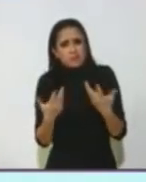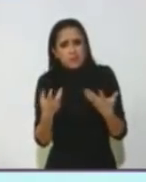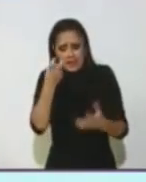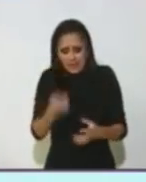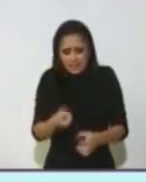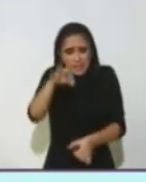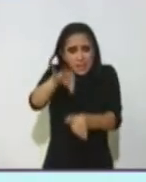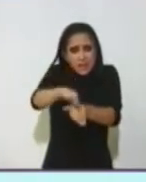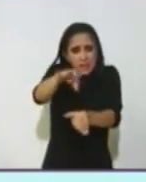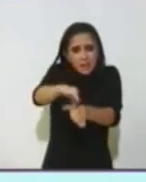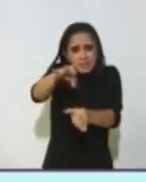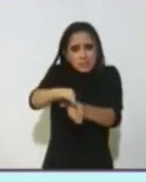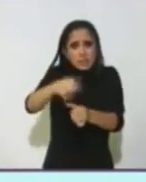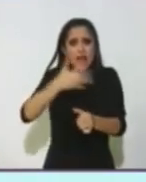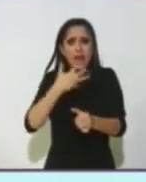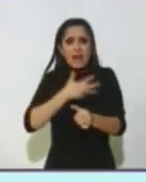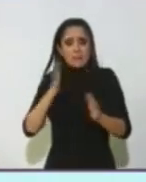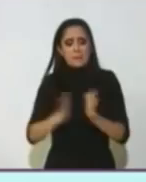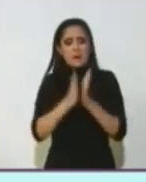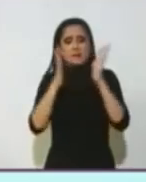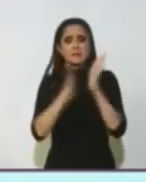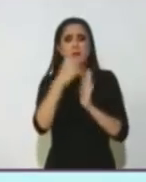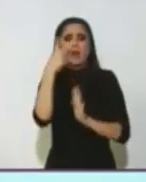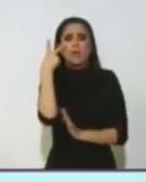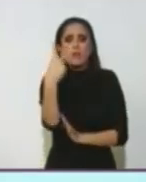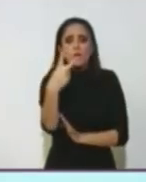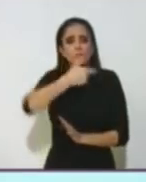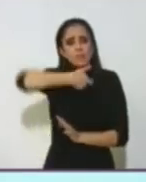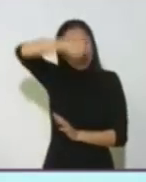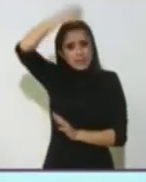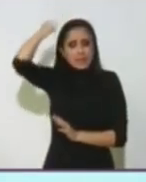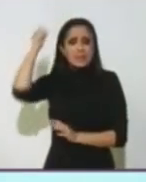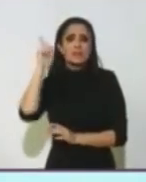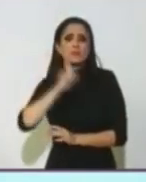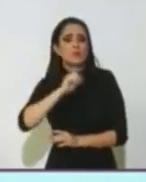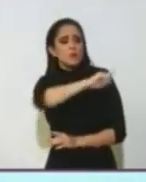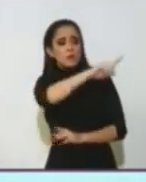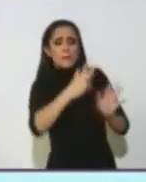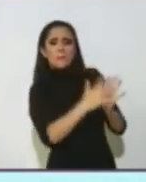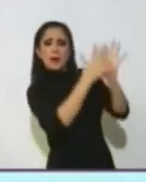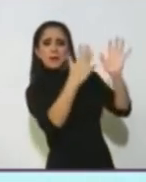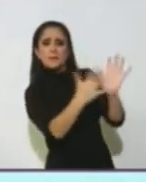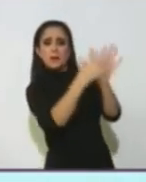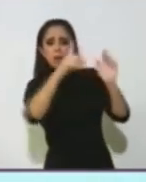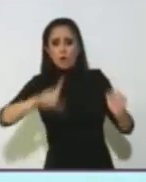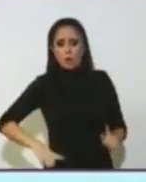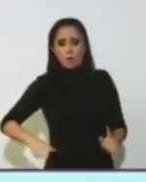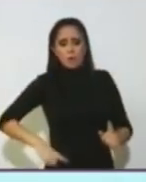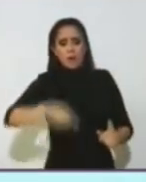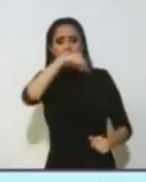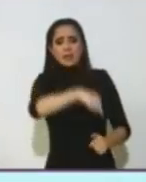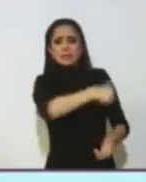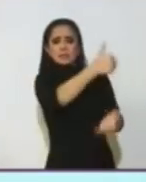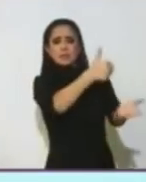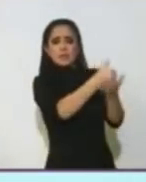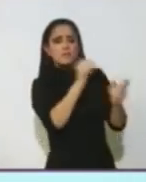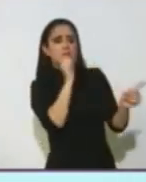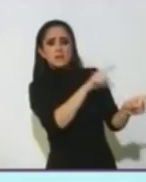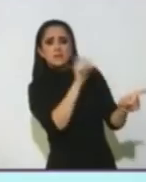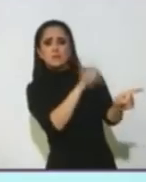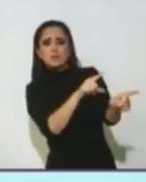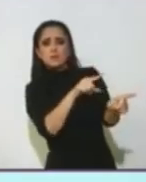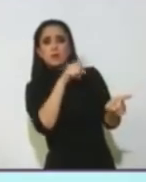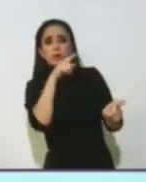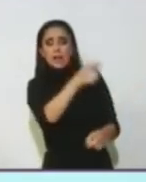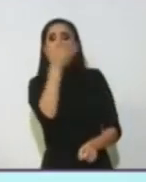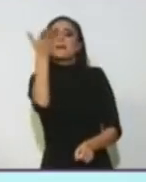estén participando dos candidatas que también han participado en los gobiernos de esta ciudad y que en lugar de pedir tu